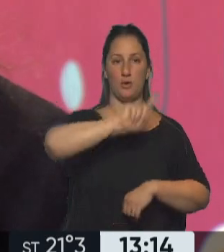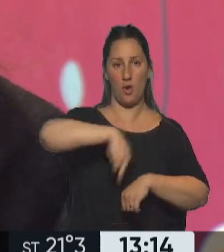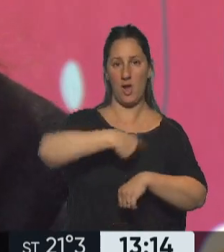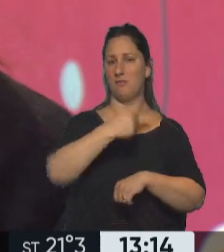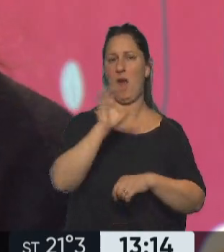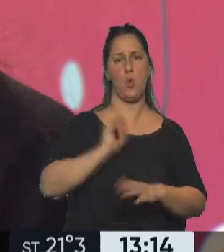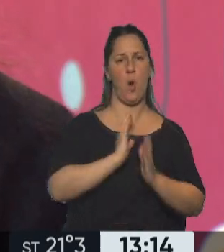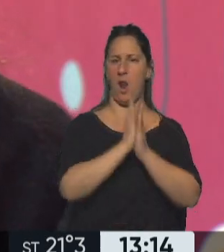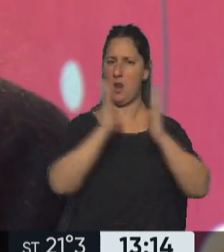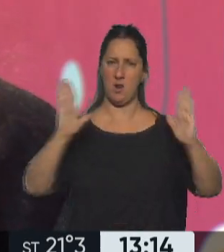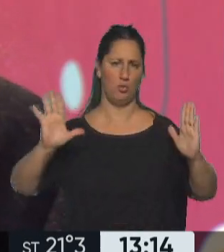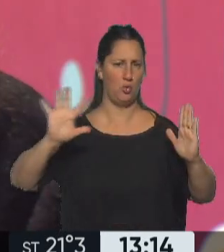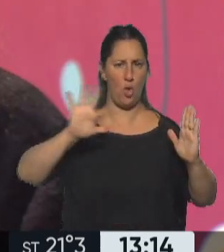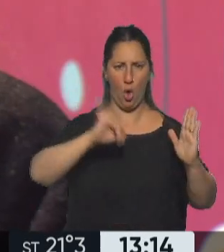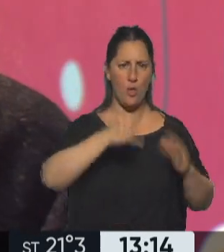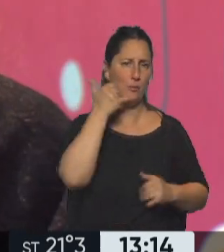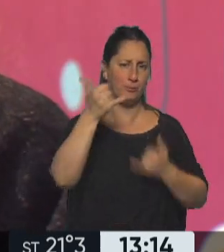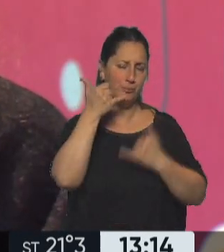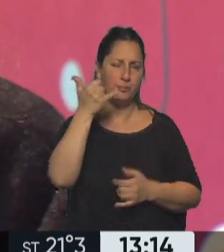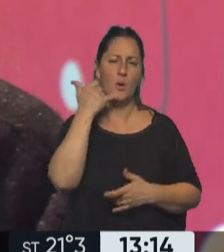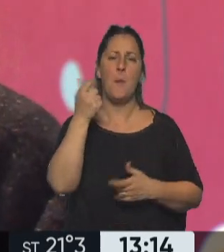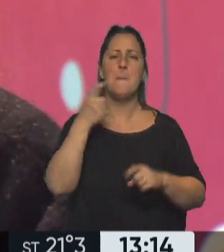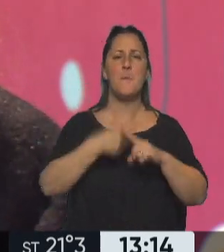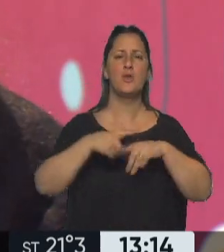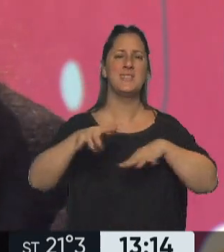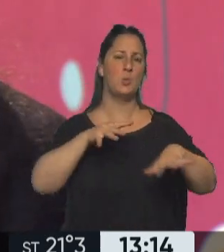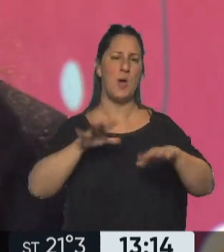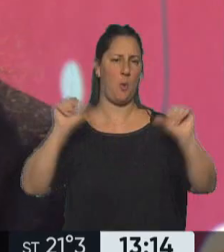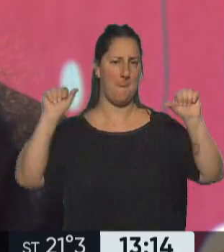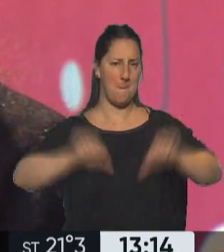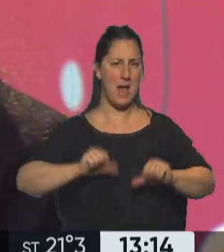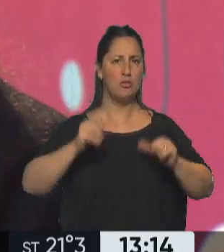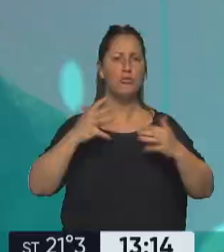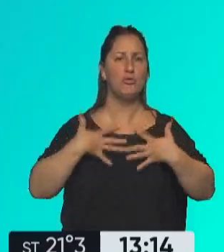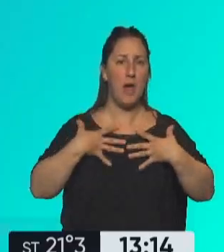365 días del año, por cualquier situación de crisis en salud mental.